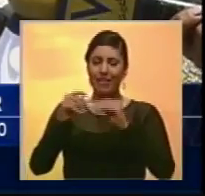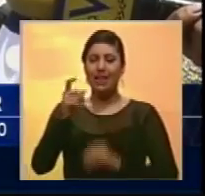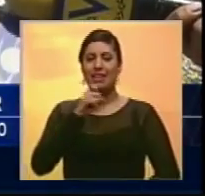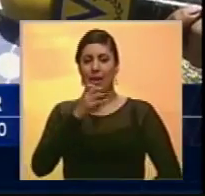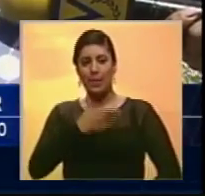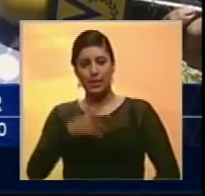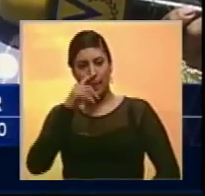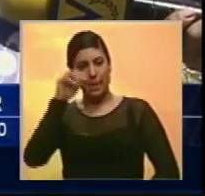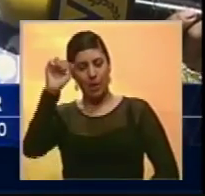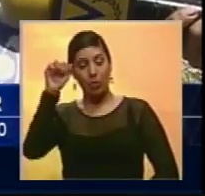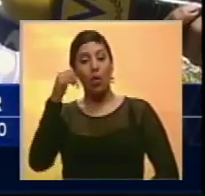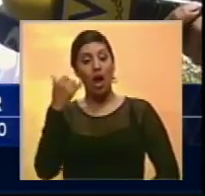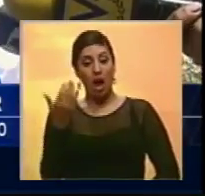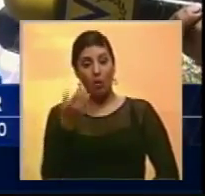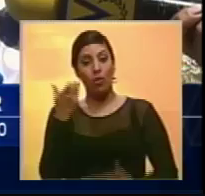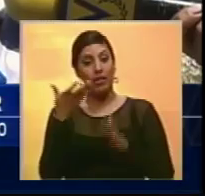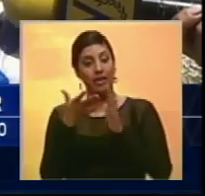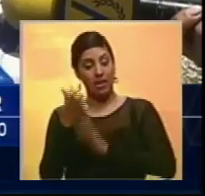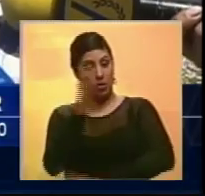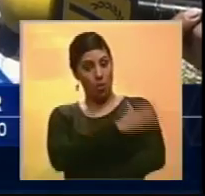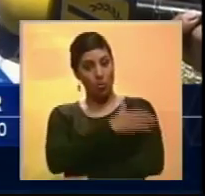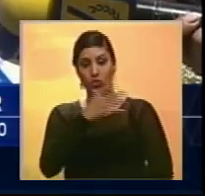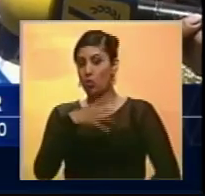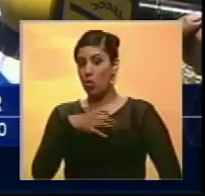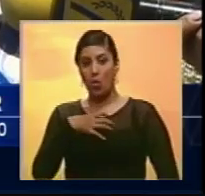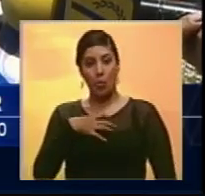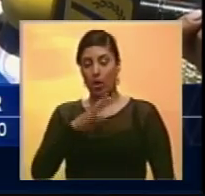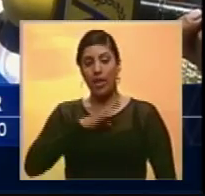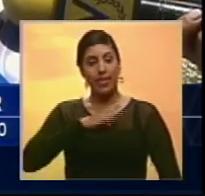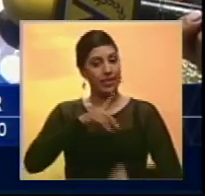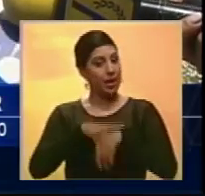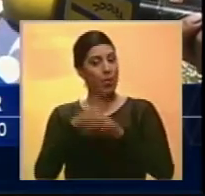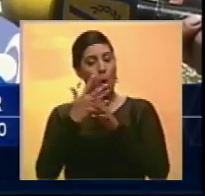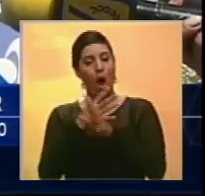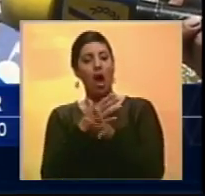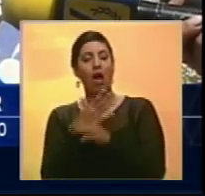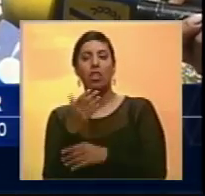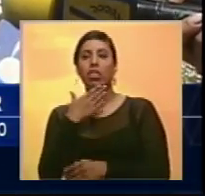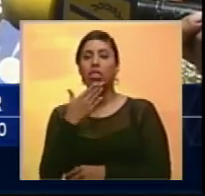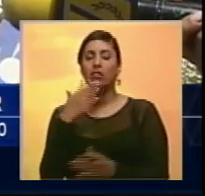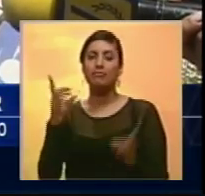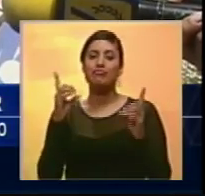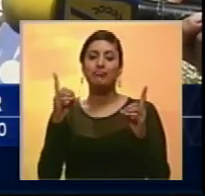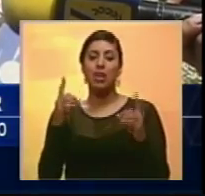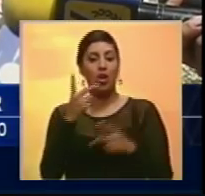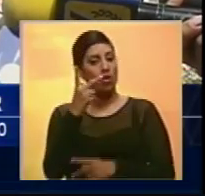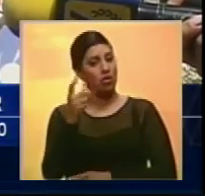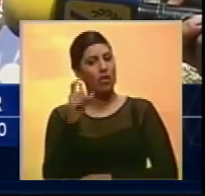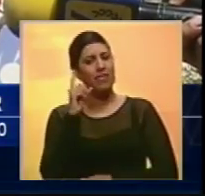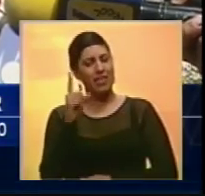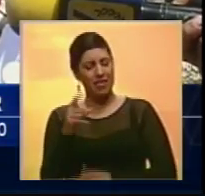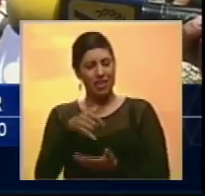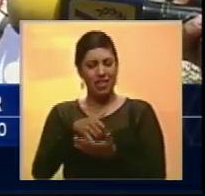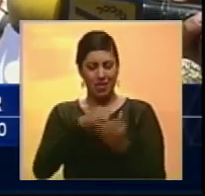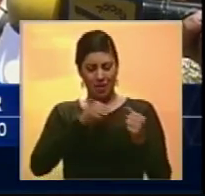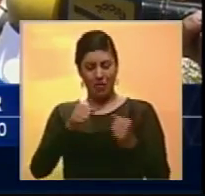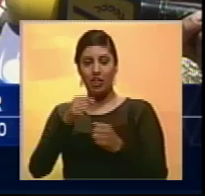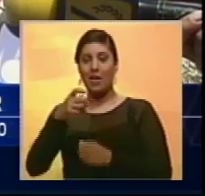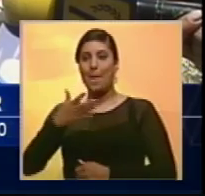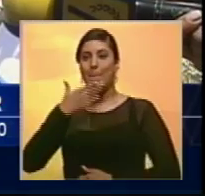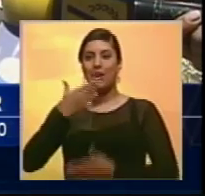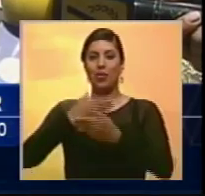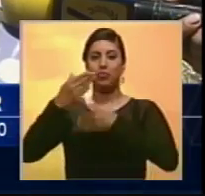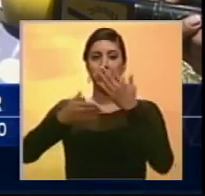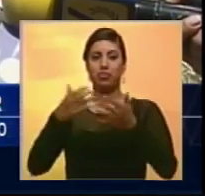Ejecutivo Nacional. En esta señala que la oposición no puede pasar el tiempo en juegos individualistas que solo la debilitan y fortalecen al gobierno, que